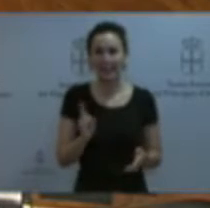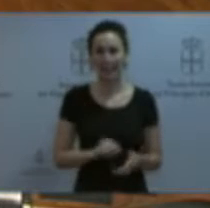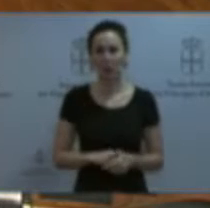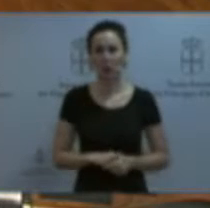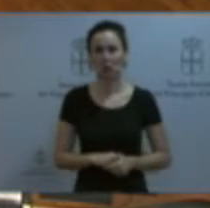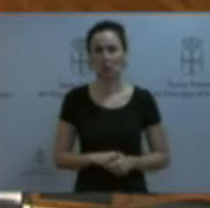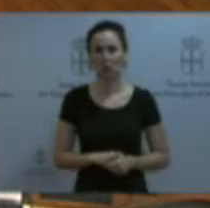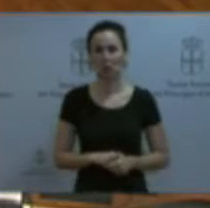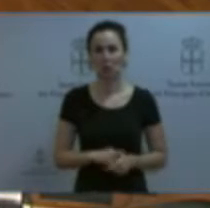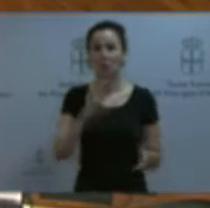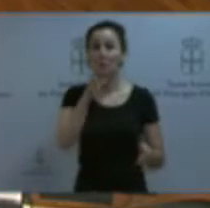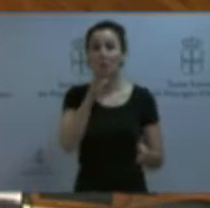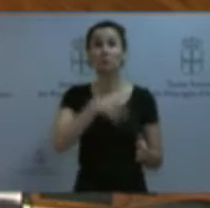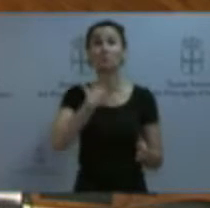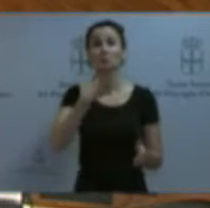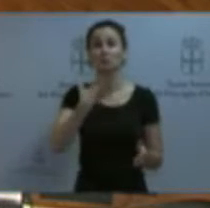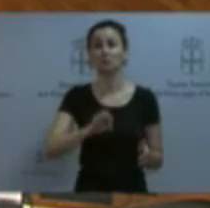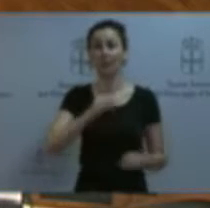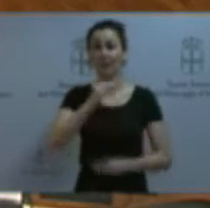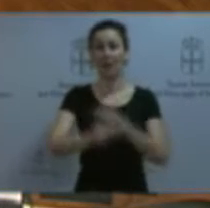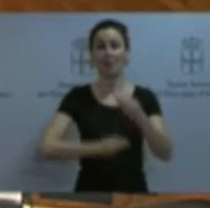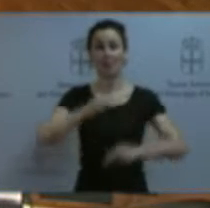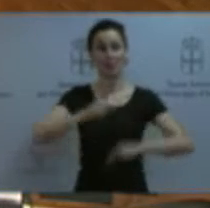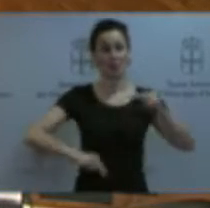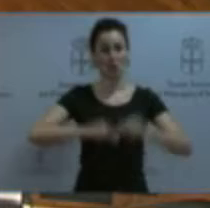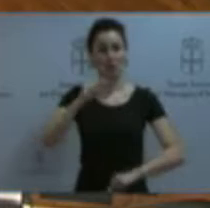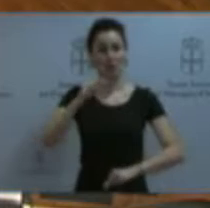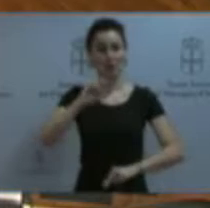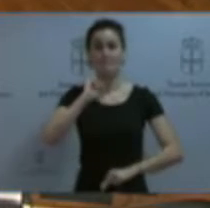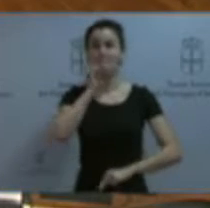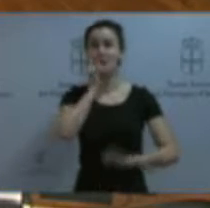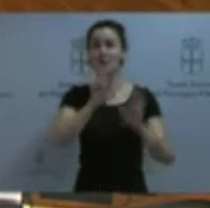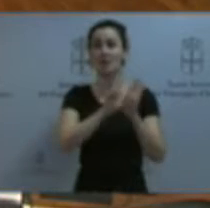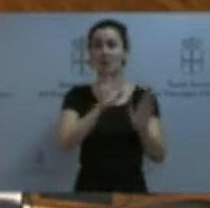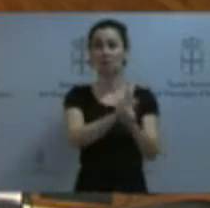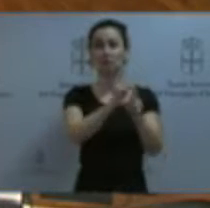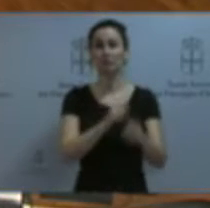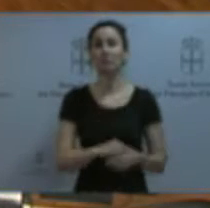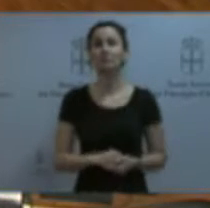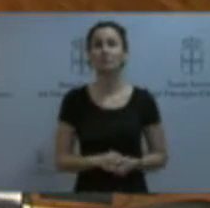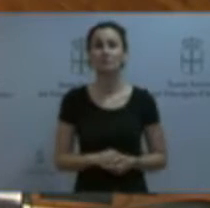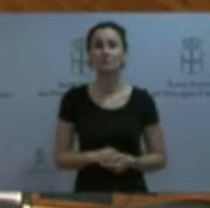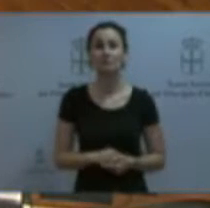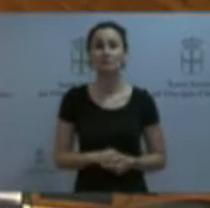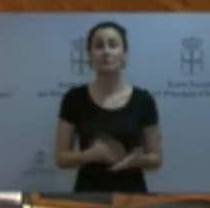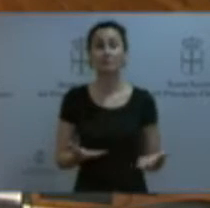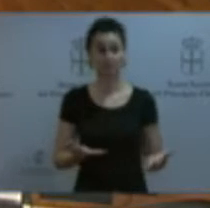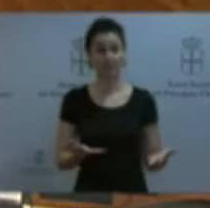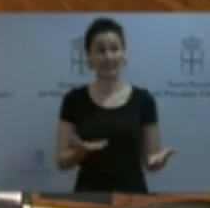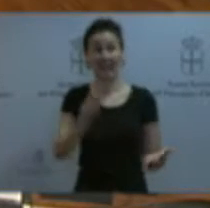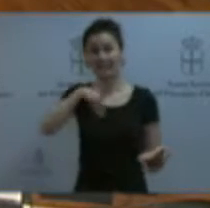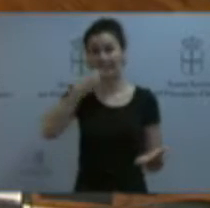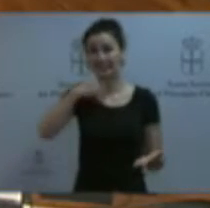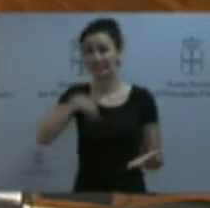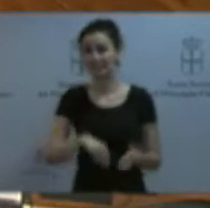¿Es posible, según usted, legalizar una obra que venía ejecutándose de forma ilegal? Podría haber excepciones. Incluso me puede decir excepciones donde podría